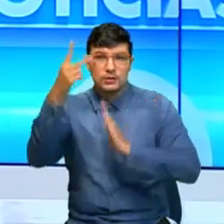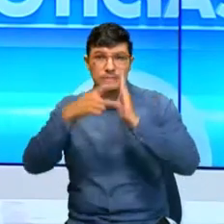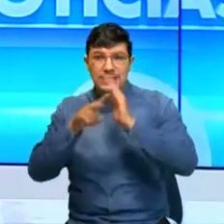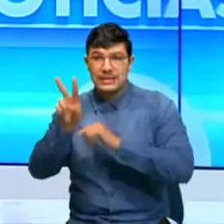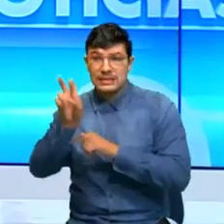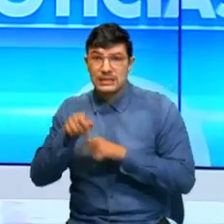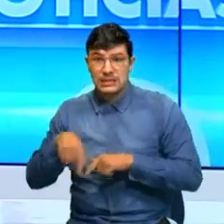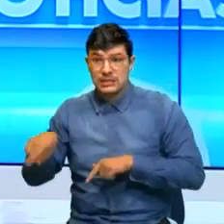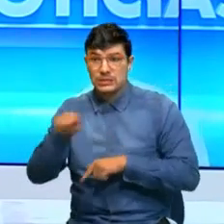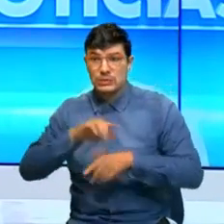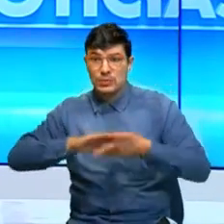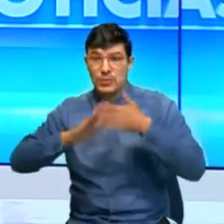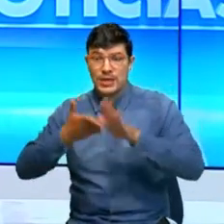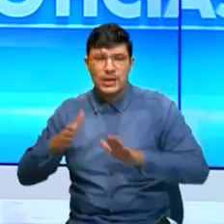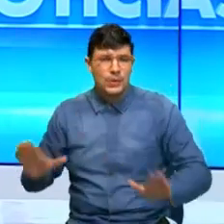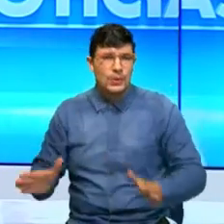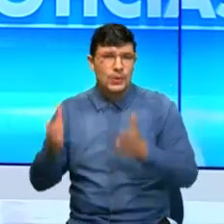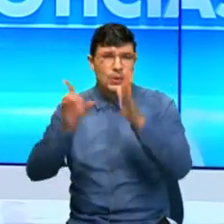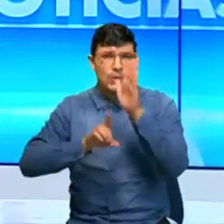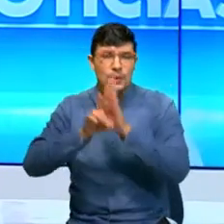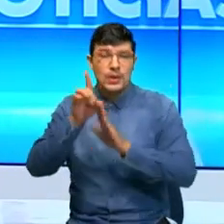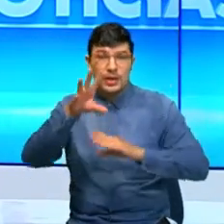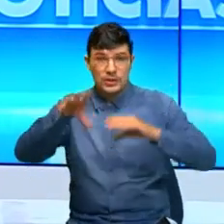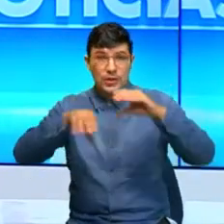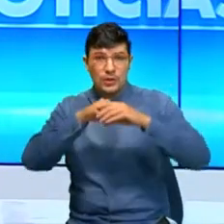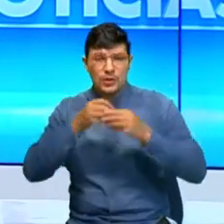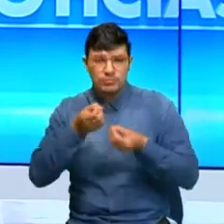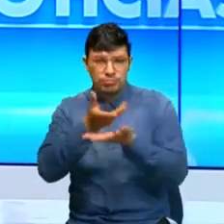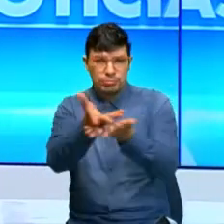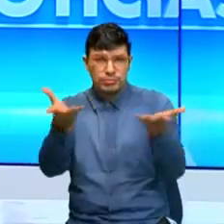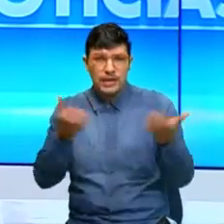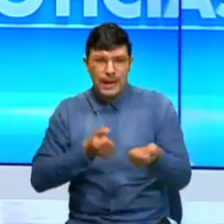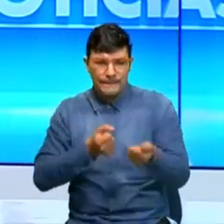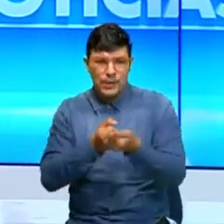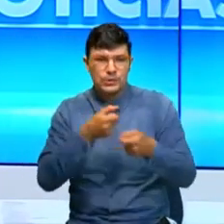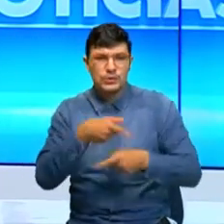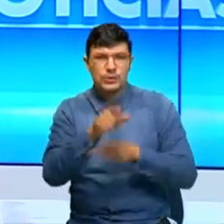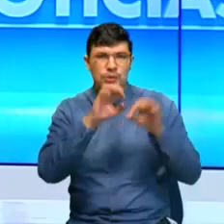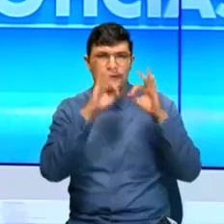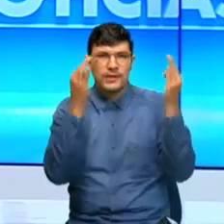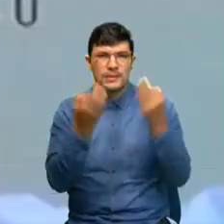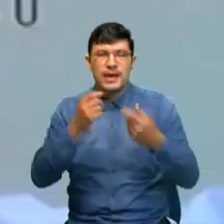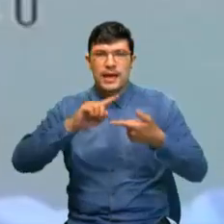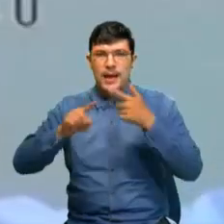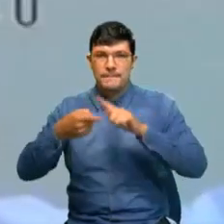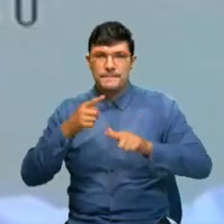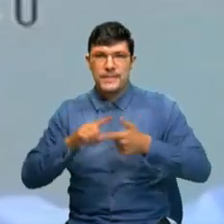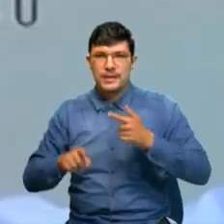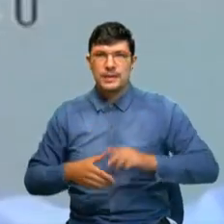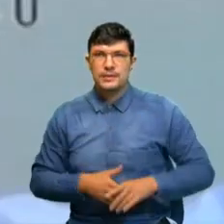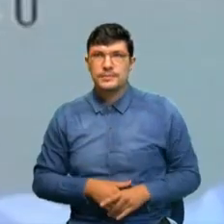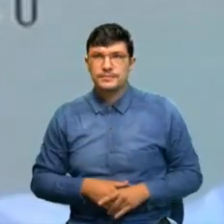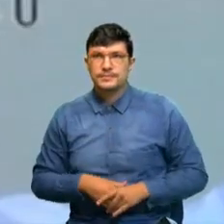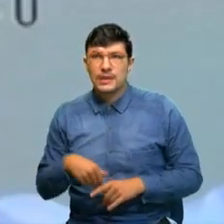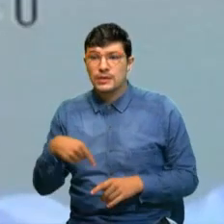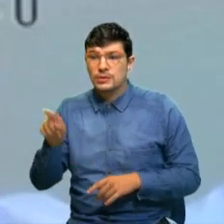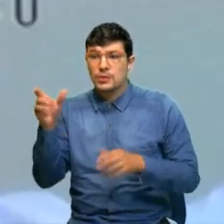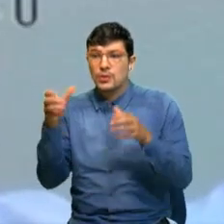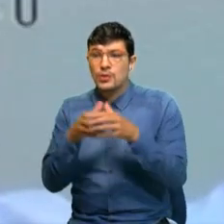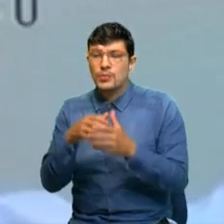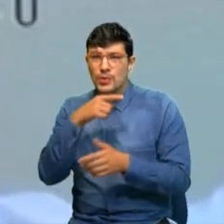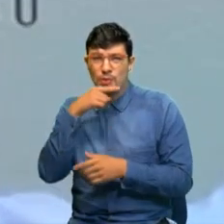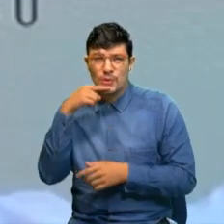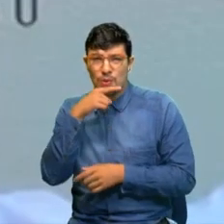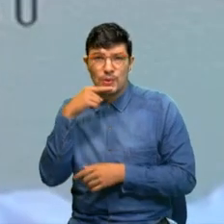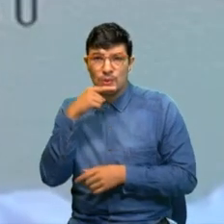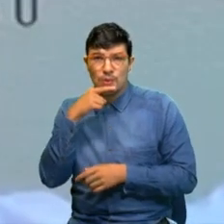esa localidad. El Canal TRO envía un mensaje de condolencia a su familia y amigos. El Partido Liberal perdió a